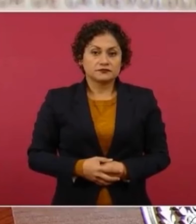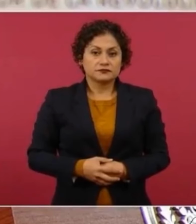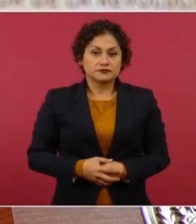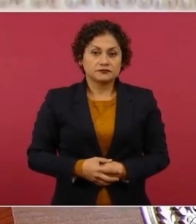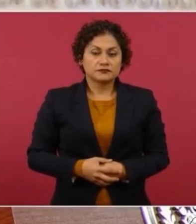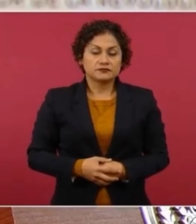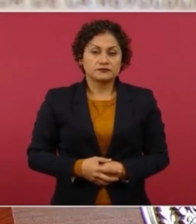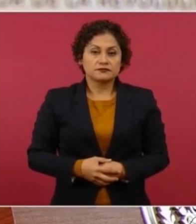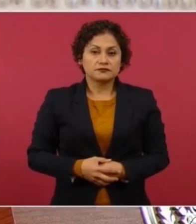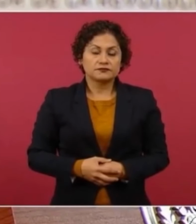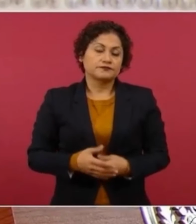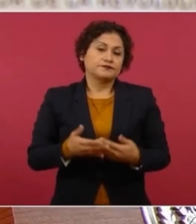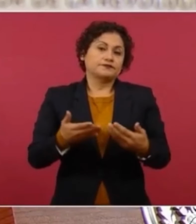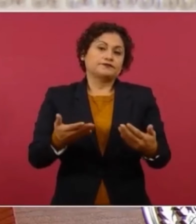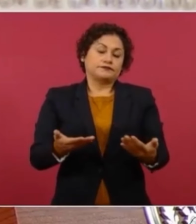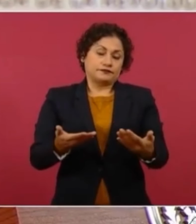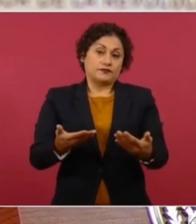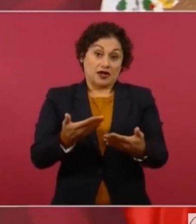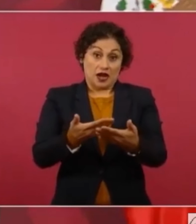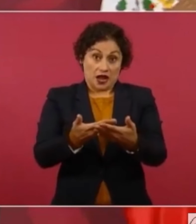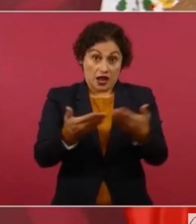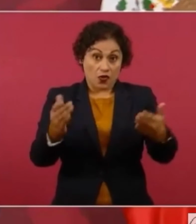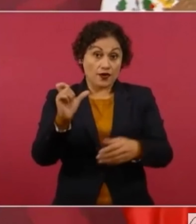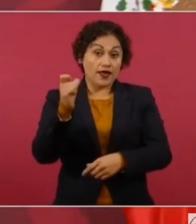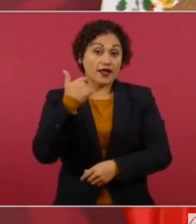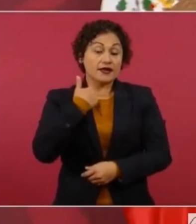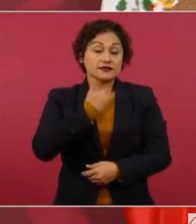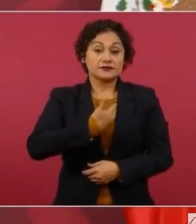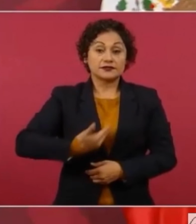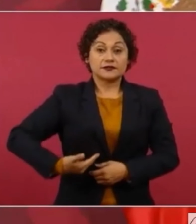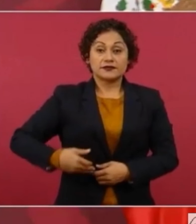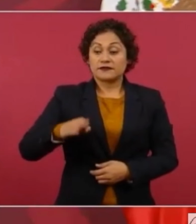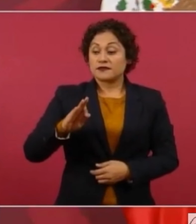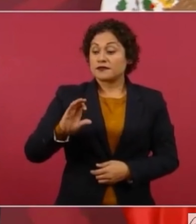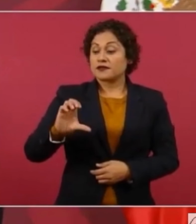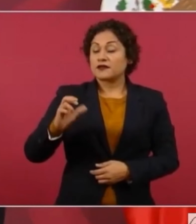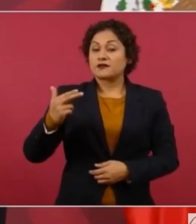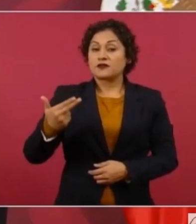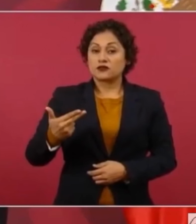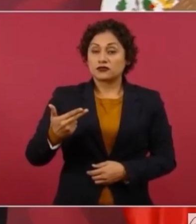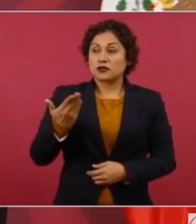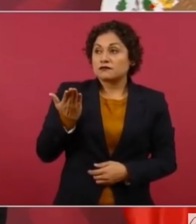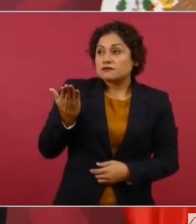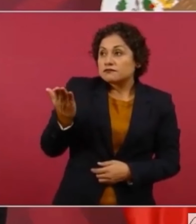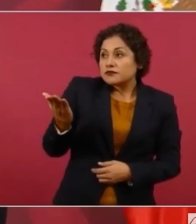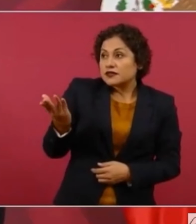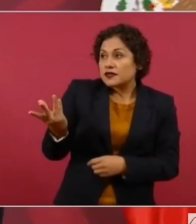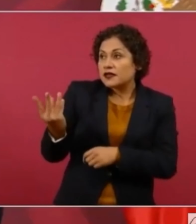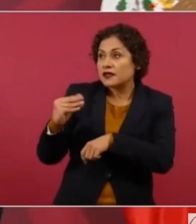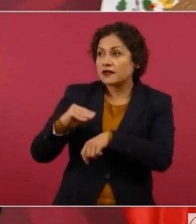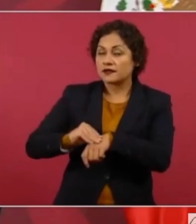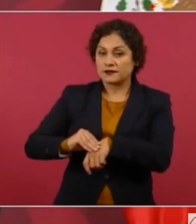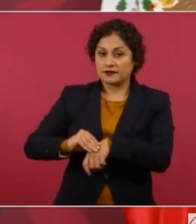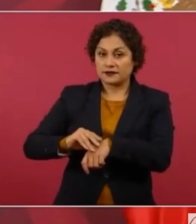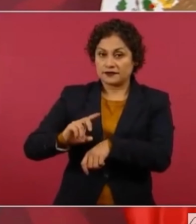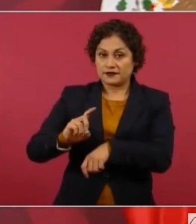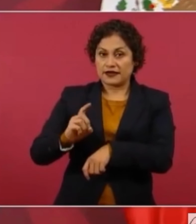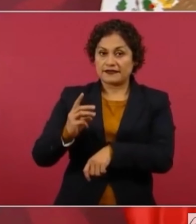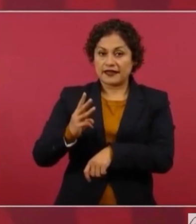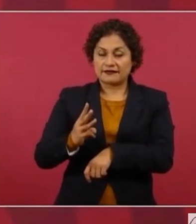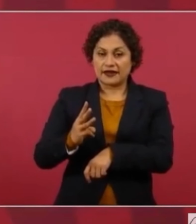el expresidente Calderón pidiendo que le apliquen el 33 a este